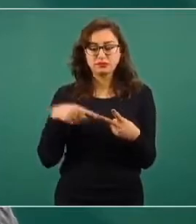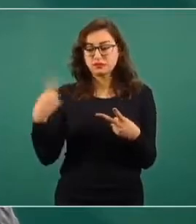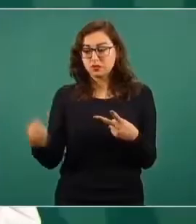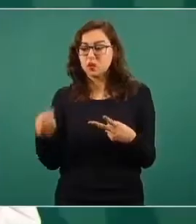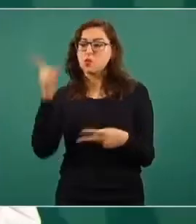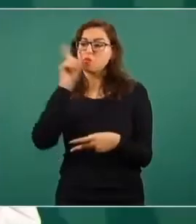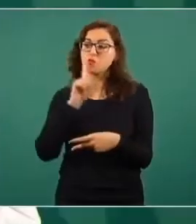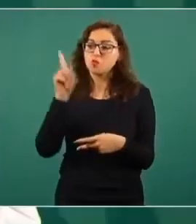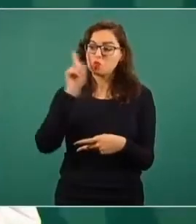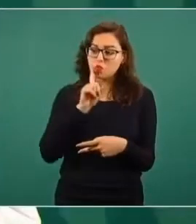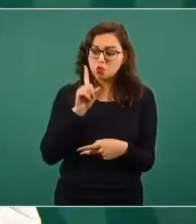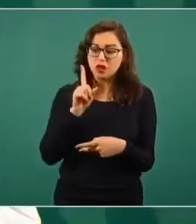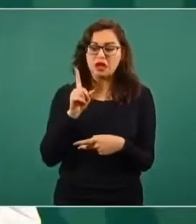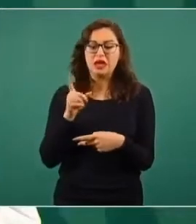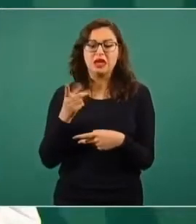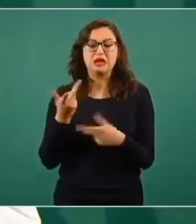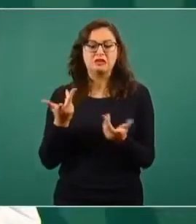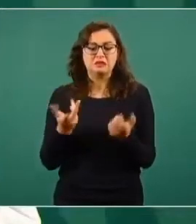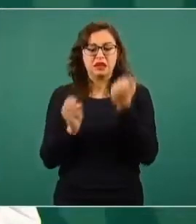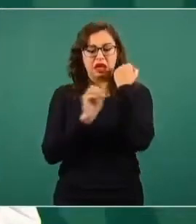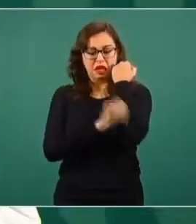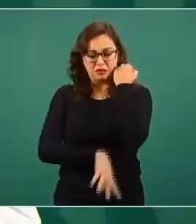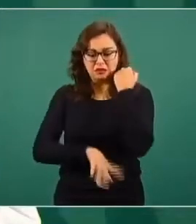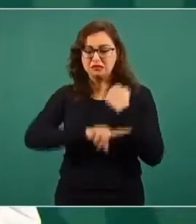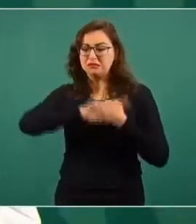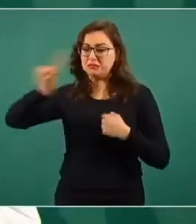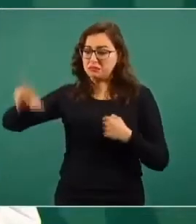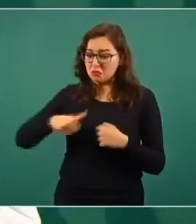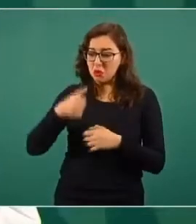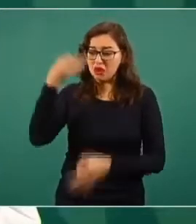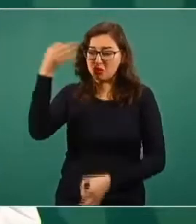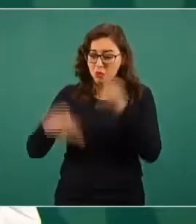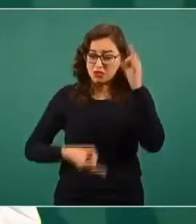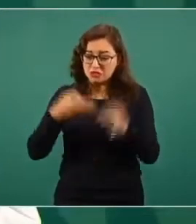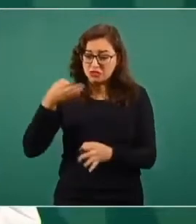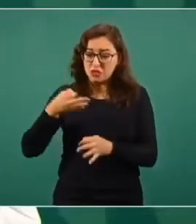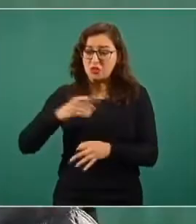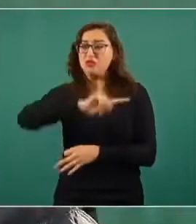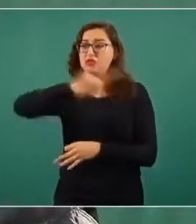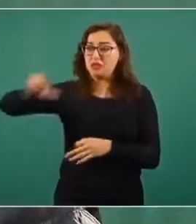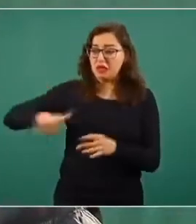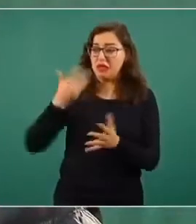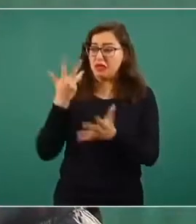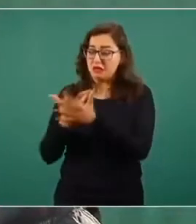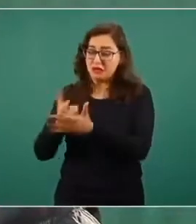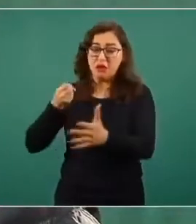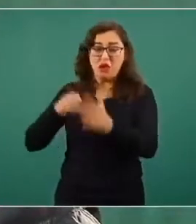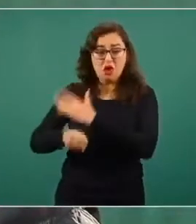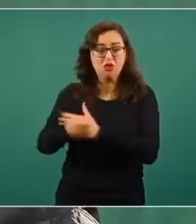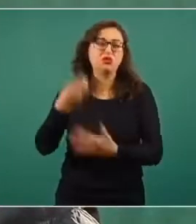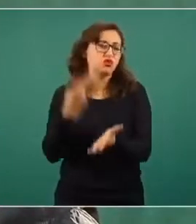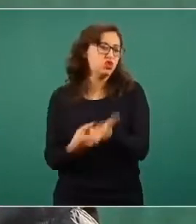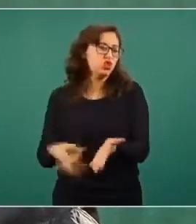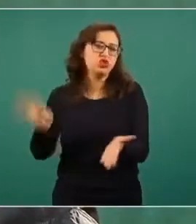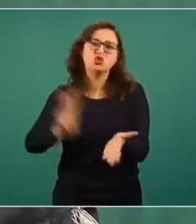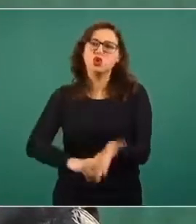penal y finalmente privarla de su libertad por haber,